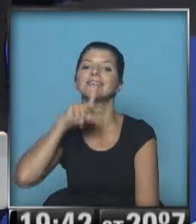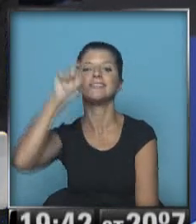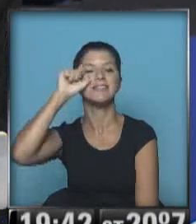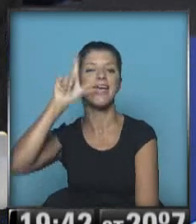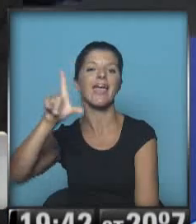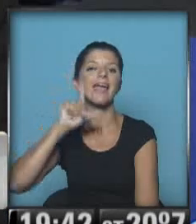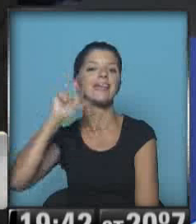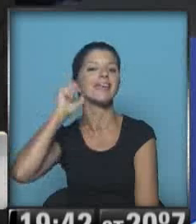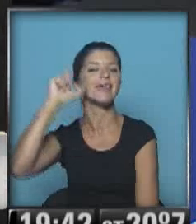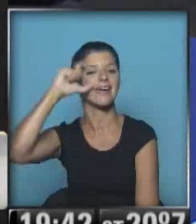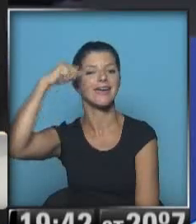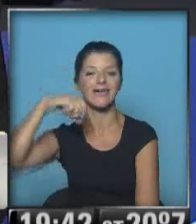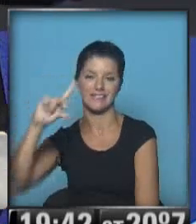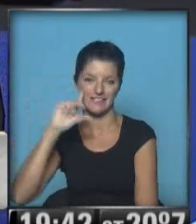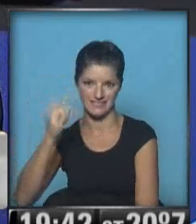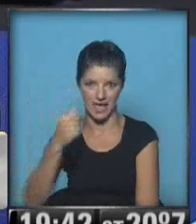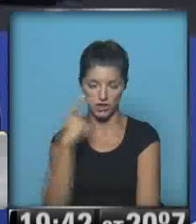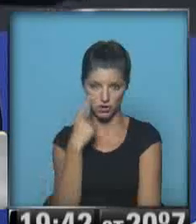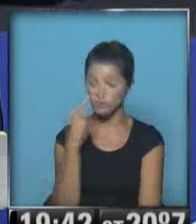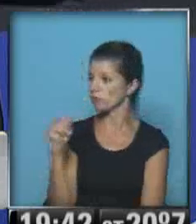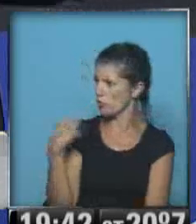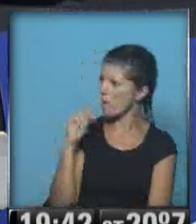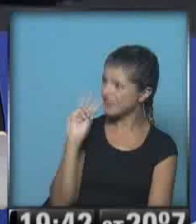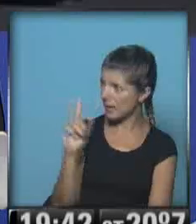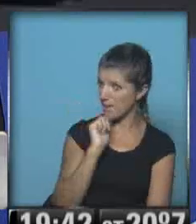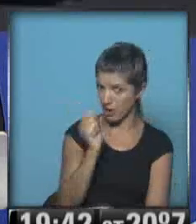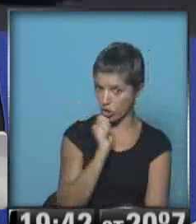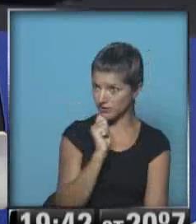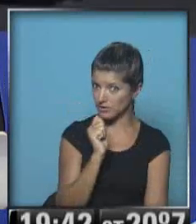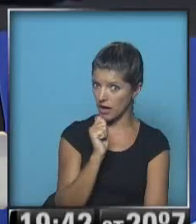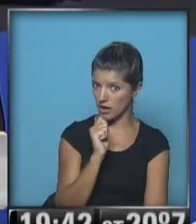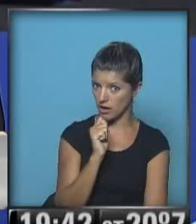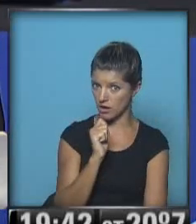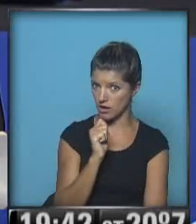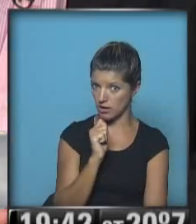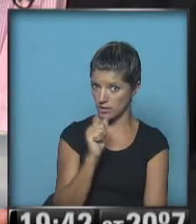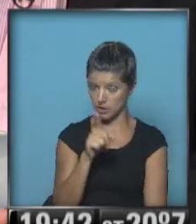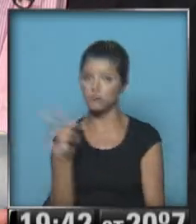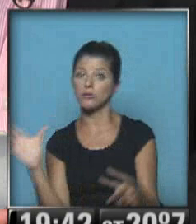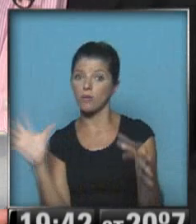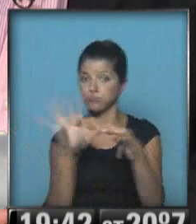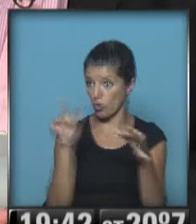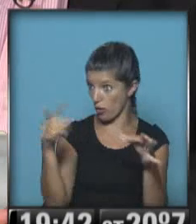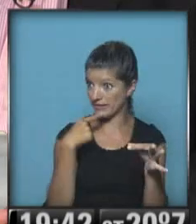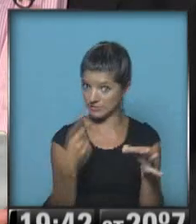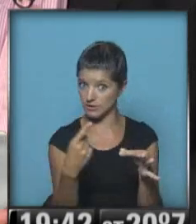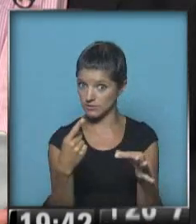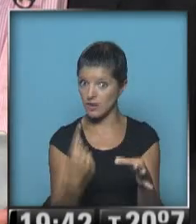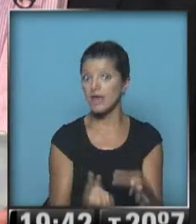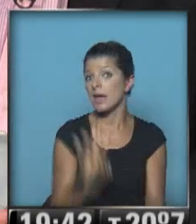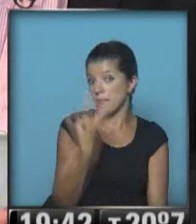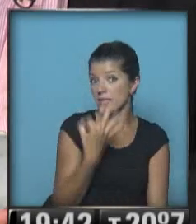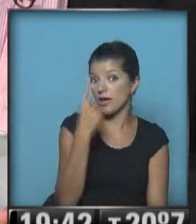De todas maneras en el informe vamos a ver justamente al periodista que hace los reportajes que se corresponde con con esto que estás diciendo que es uno de